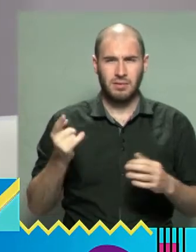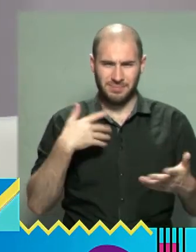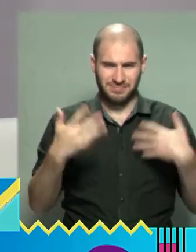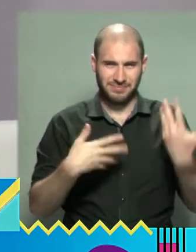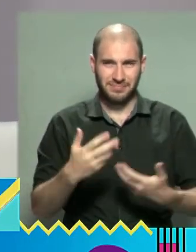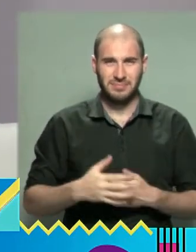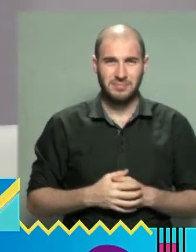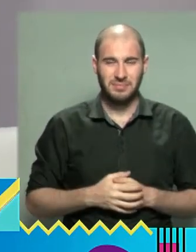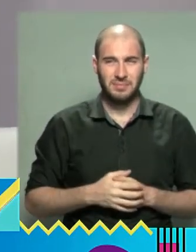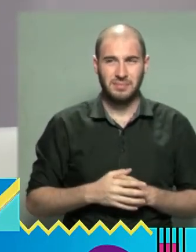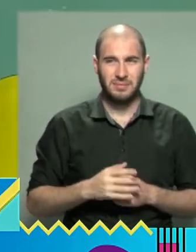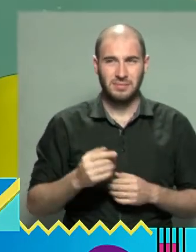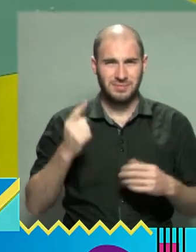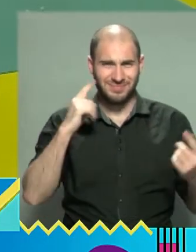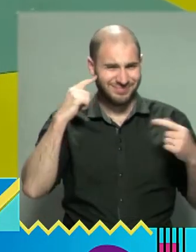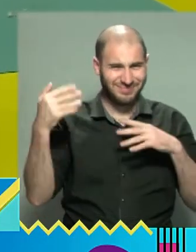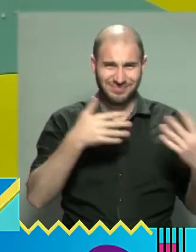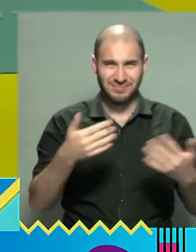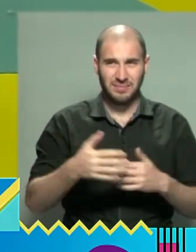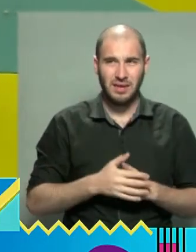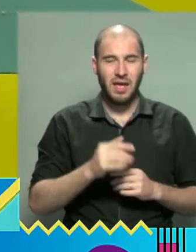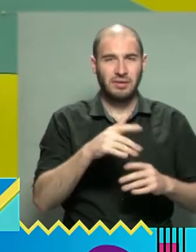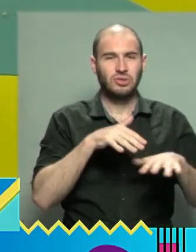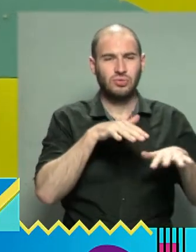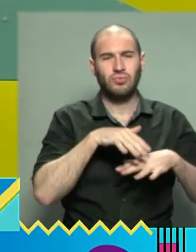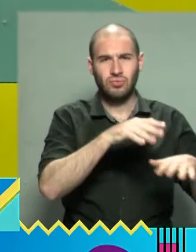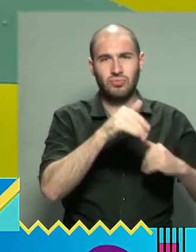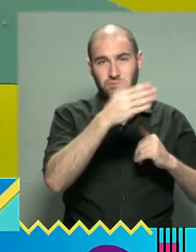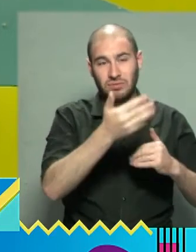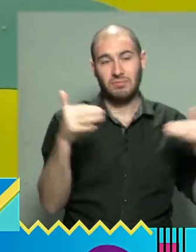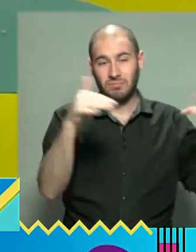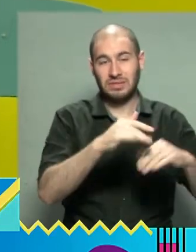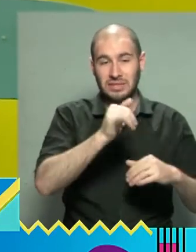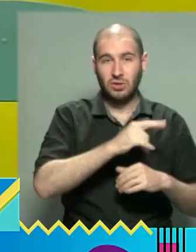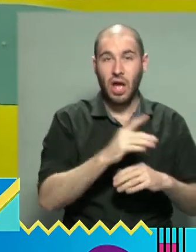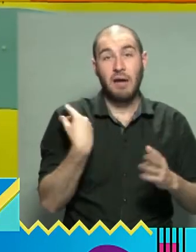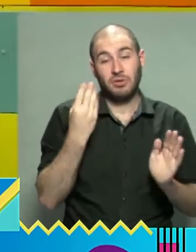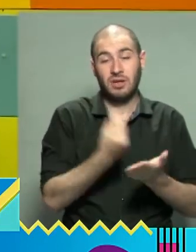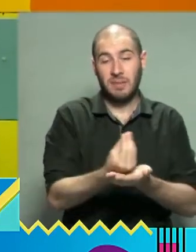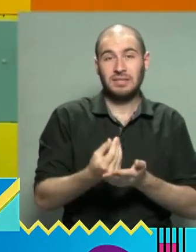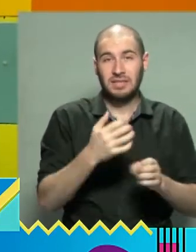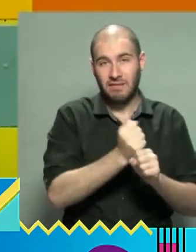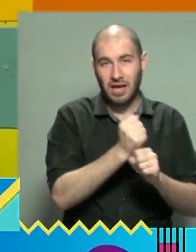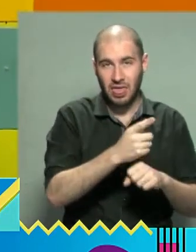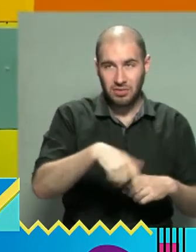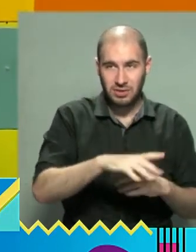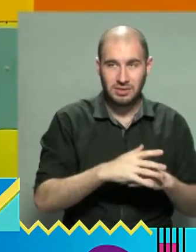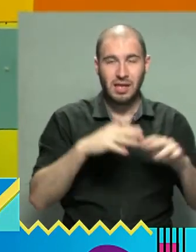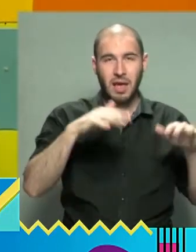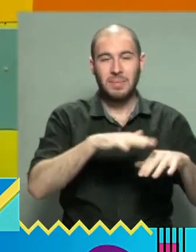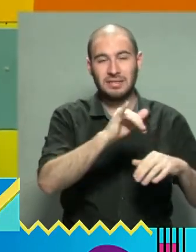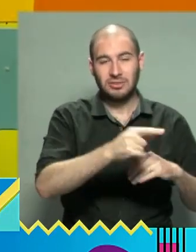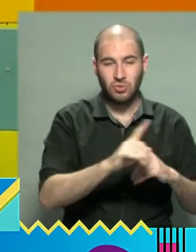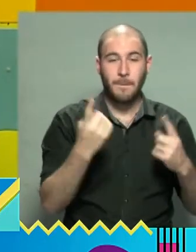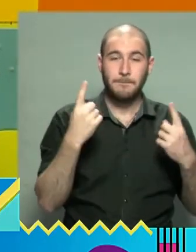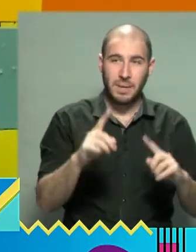parecía que como que la no se lucha puede por hacer ahí, uno u otro. pueden atraer gente o no, pueden sentirse representados los trabajadores y ir a marchar o no.